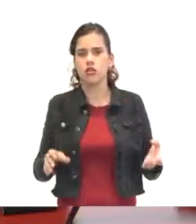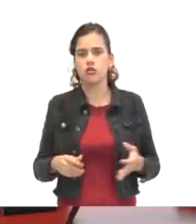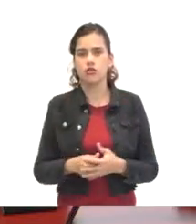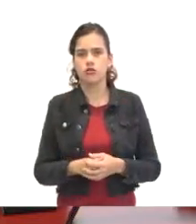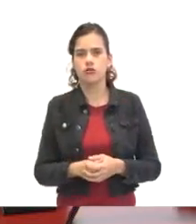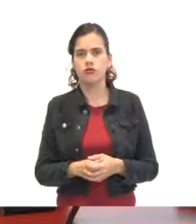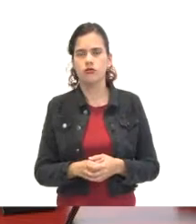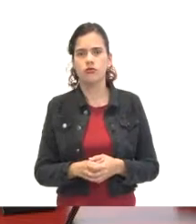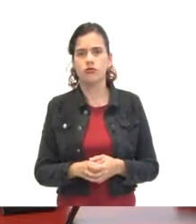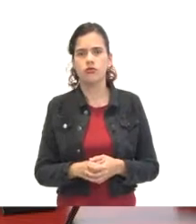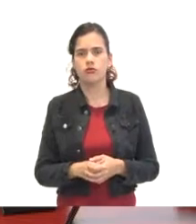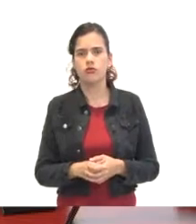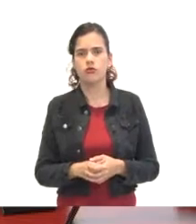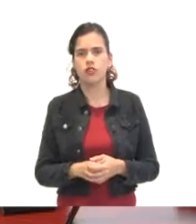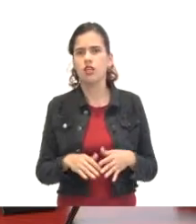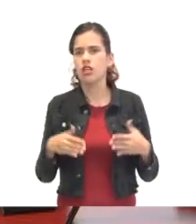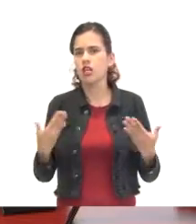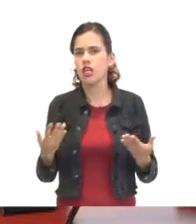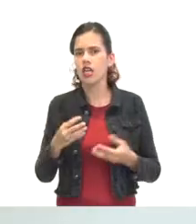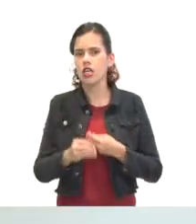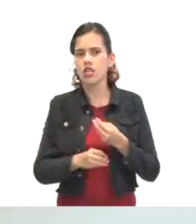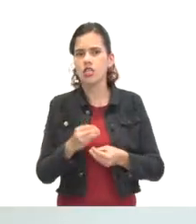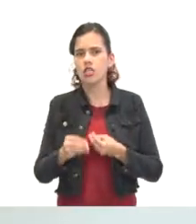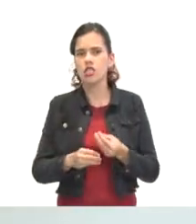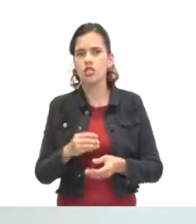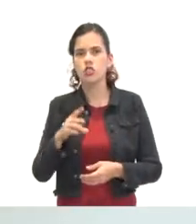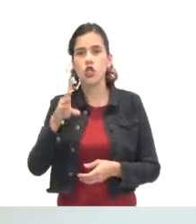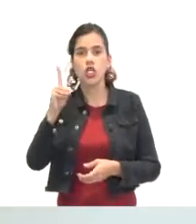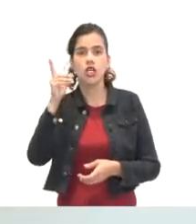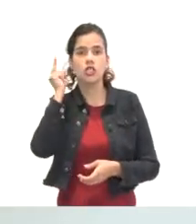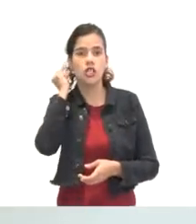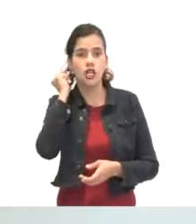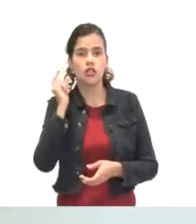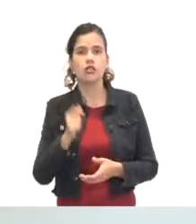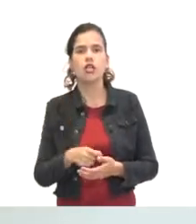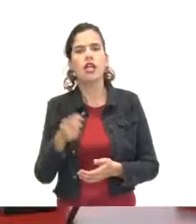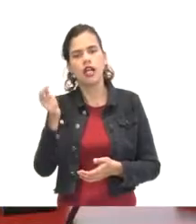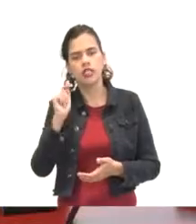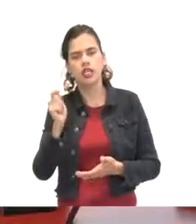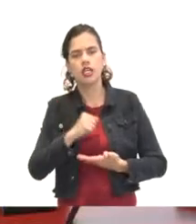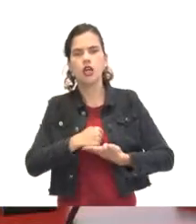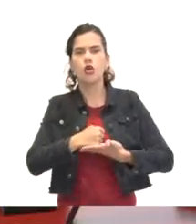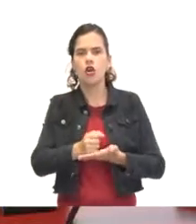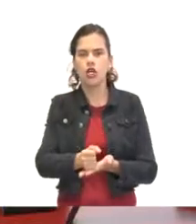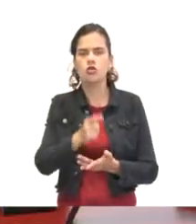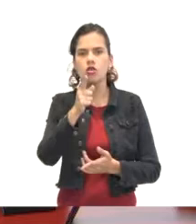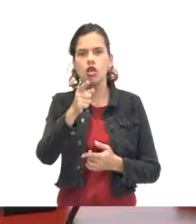hablamos en la oración. ¿Qué hizo Daniela? Hizo la tarea con ayuda de su papá. Ese es el